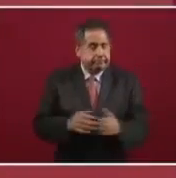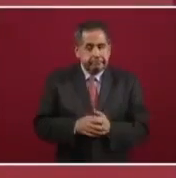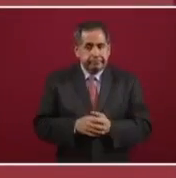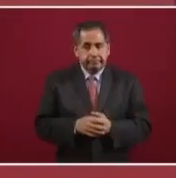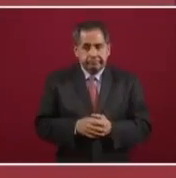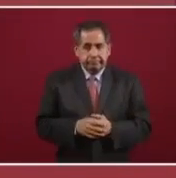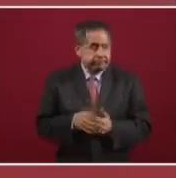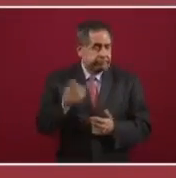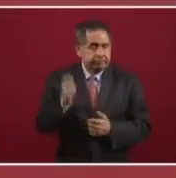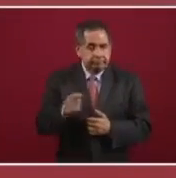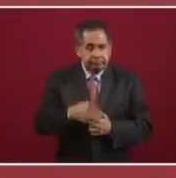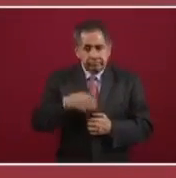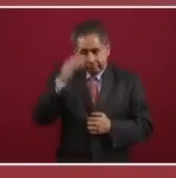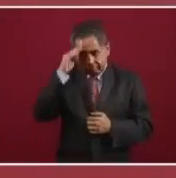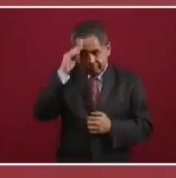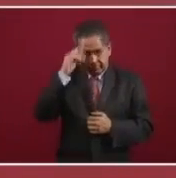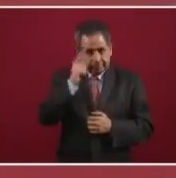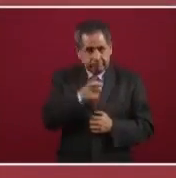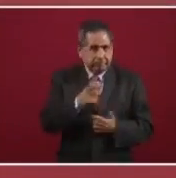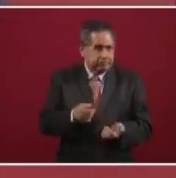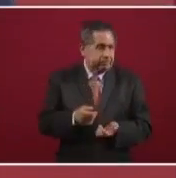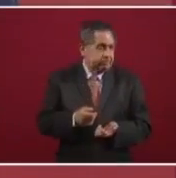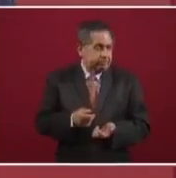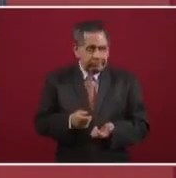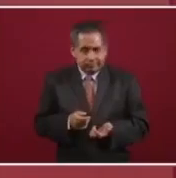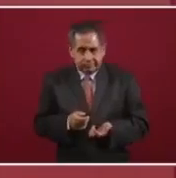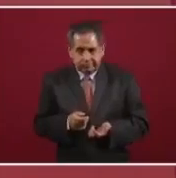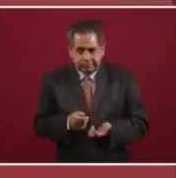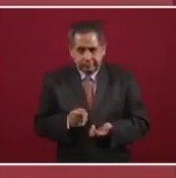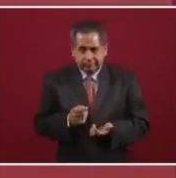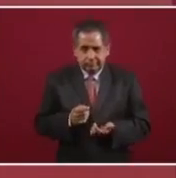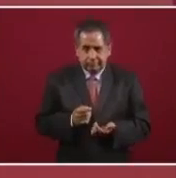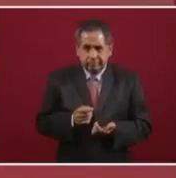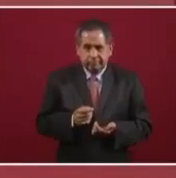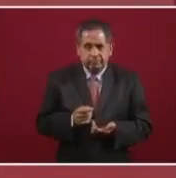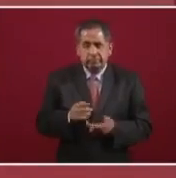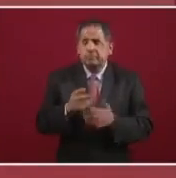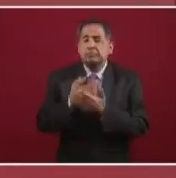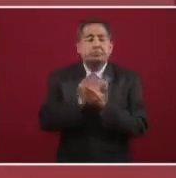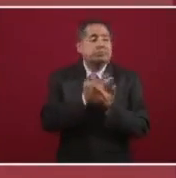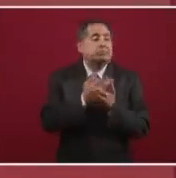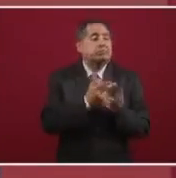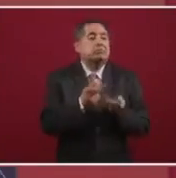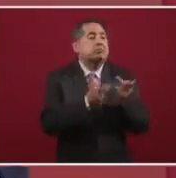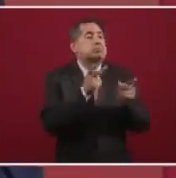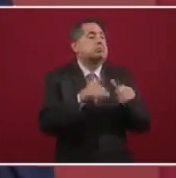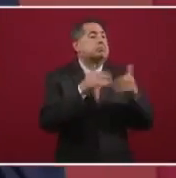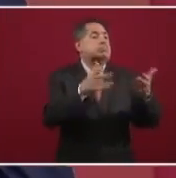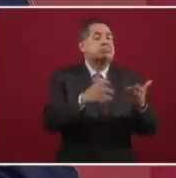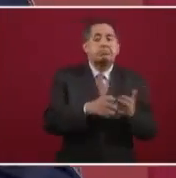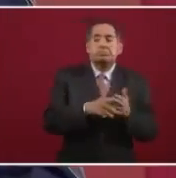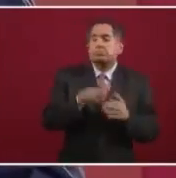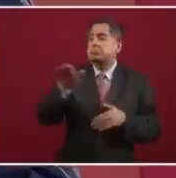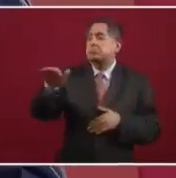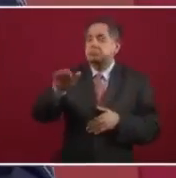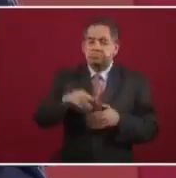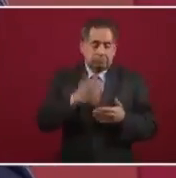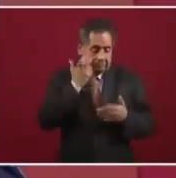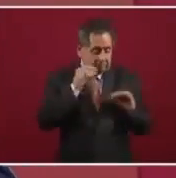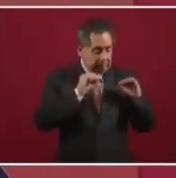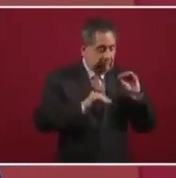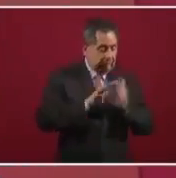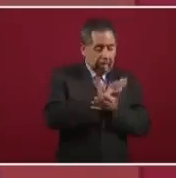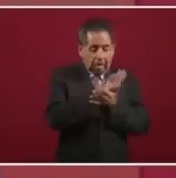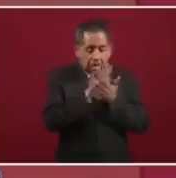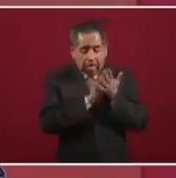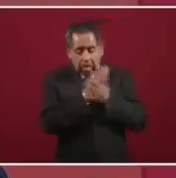Entonces, ¿ustedes creen que porque hace una encuesta y la cucharea del